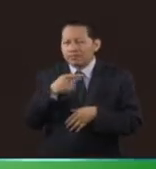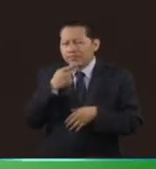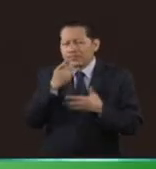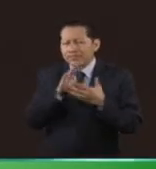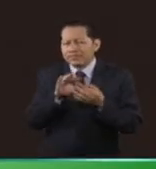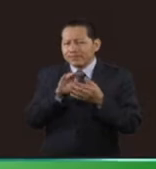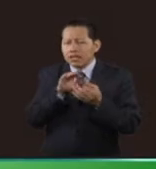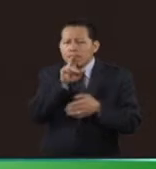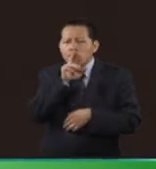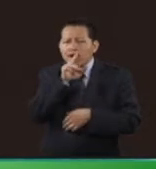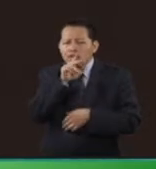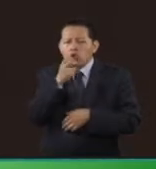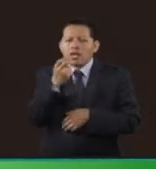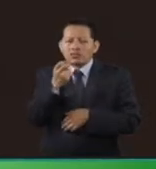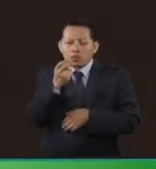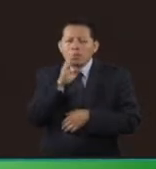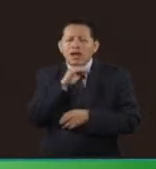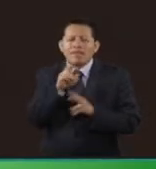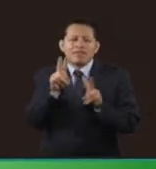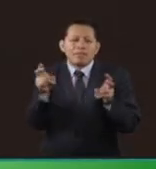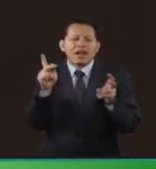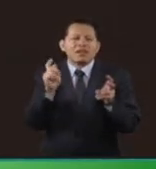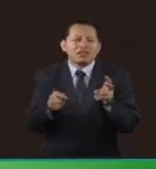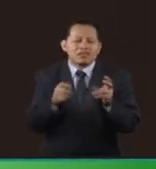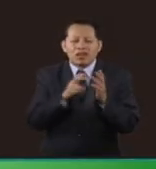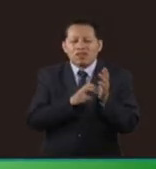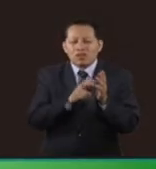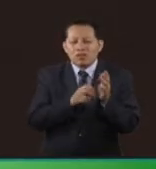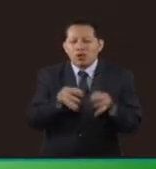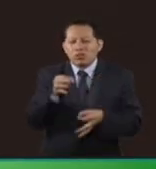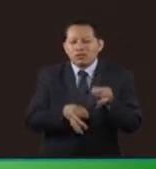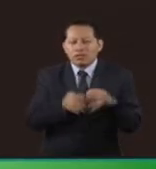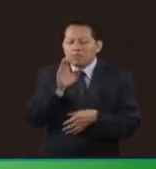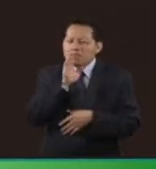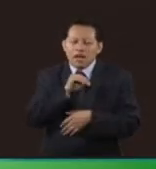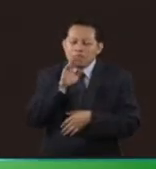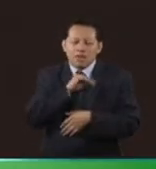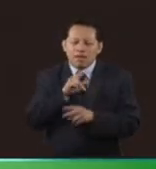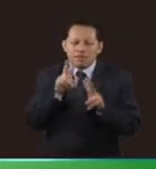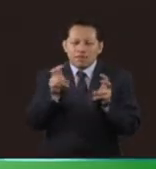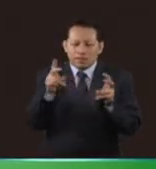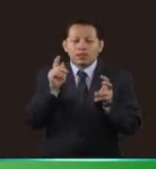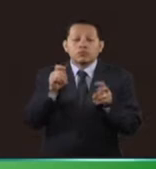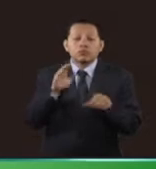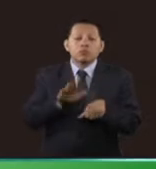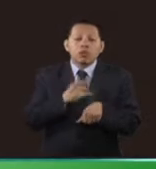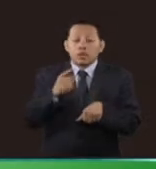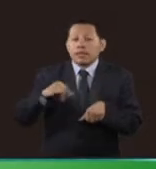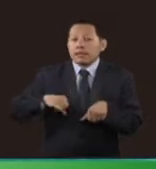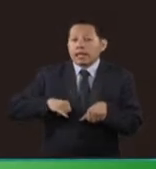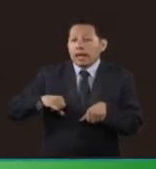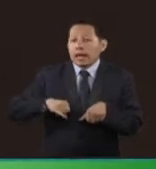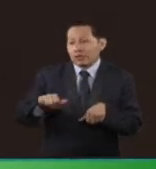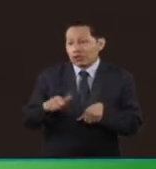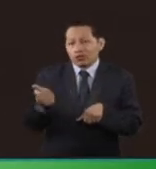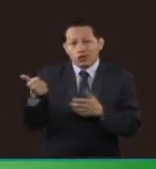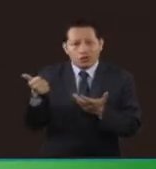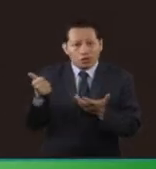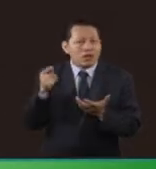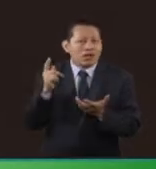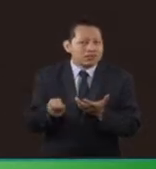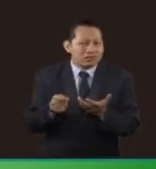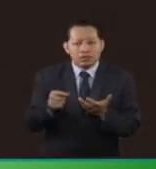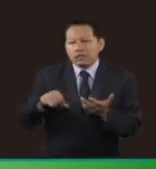fondo sobre esta mal llamada reforma judicial, como la intervención de intereses ajenos al derecho,